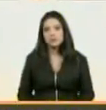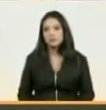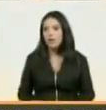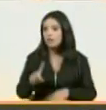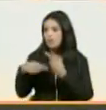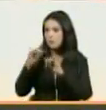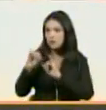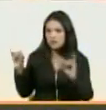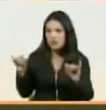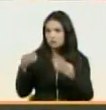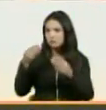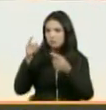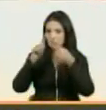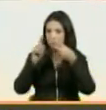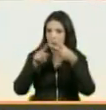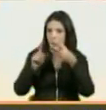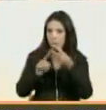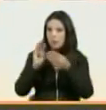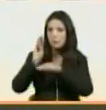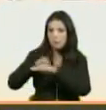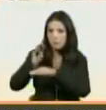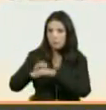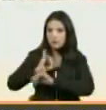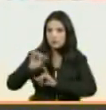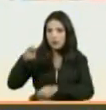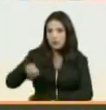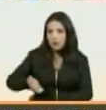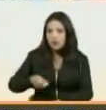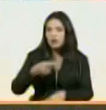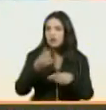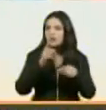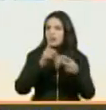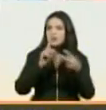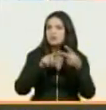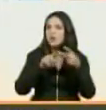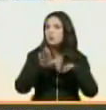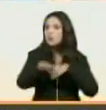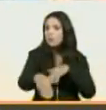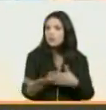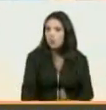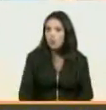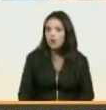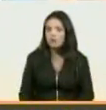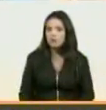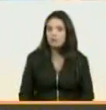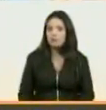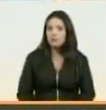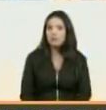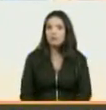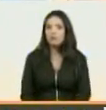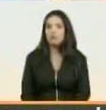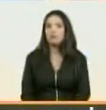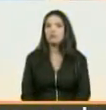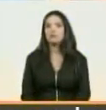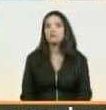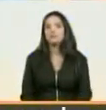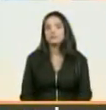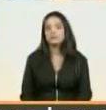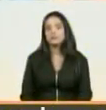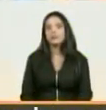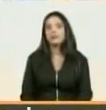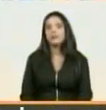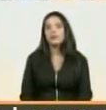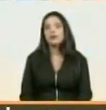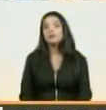próximas acciones después de solicitar la conformación de esta Junta Médica? Es una competencia del Tribunal Supremo de